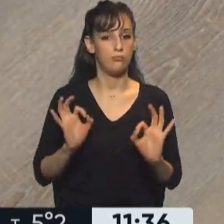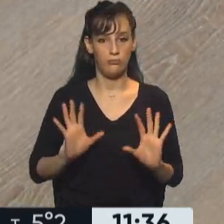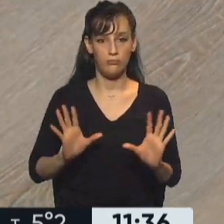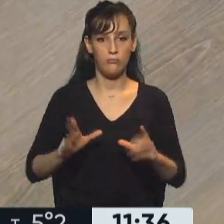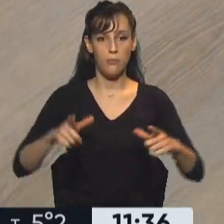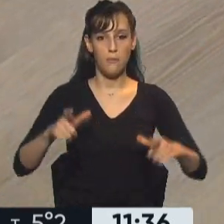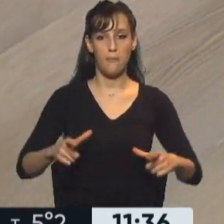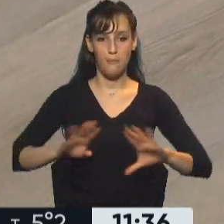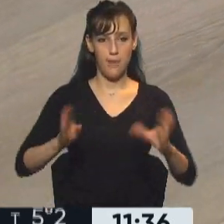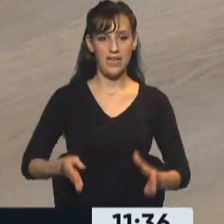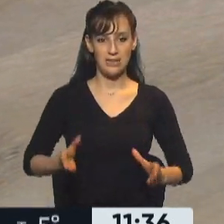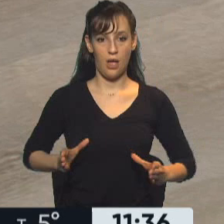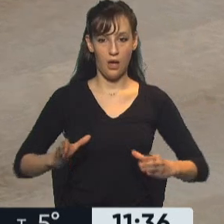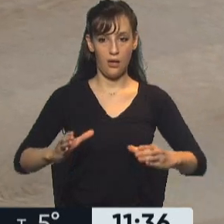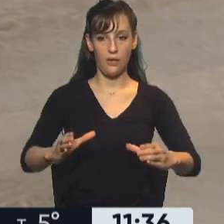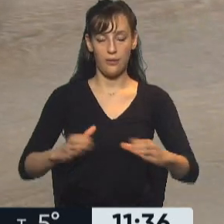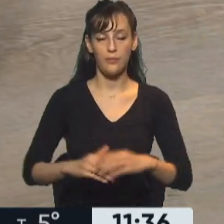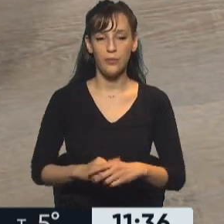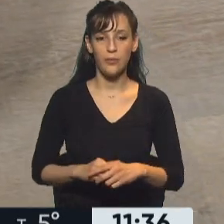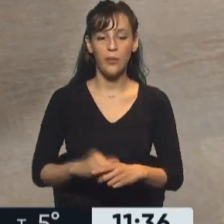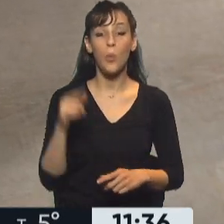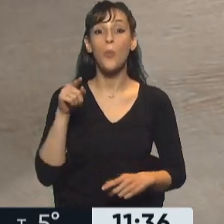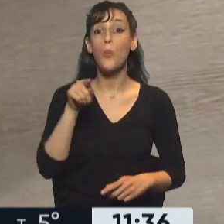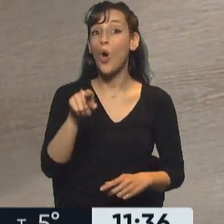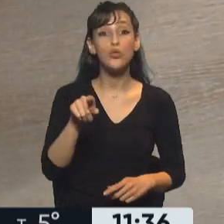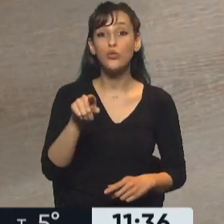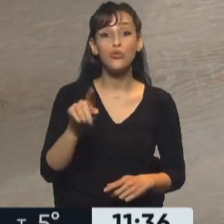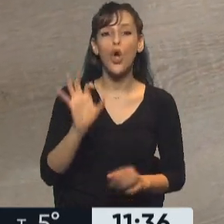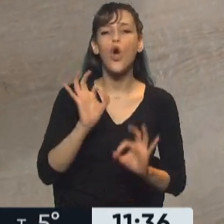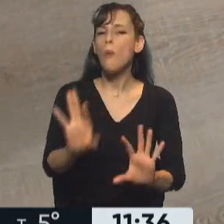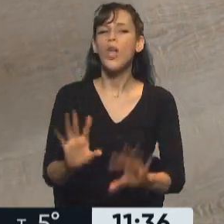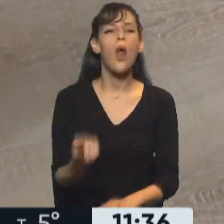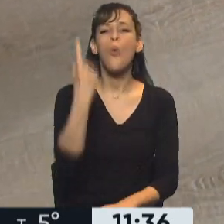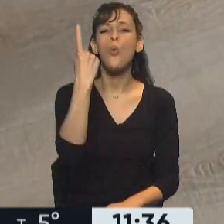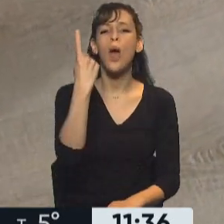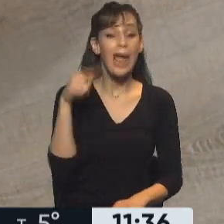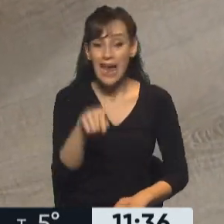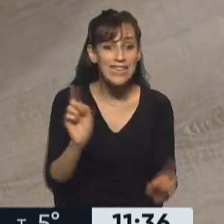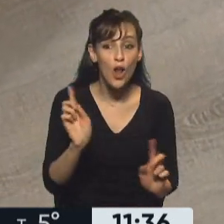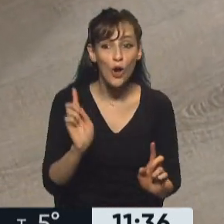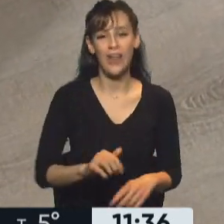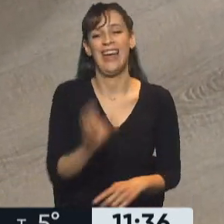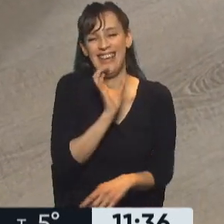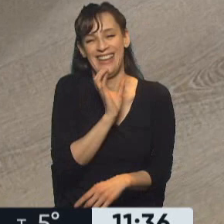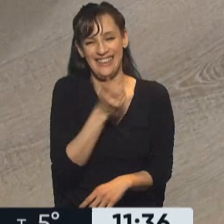acercar un poquito, me voy a arrodillar sí, por acá. Sí, sí, sí, sí, sí. Y vos vas a tocar una. Tocá la que quieras, me da igual. Esa no, cuida. No.